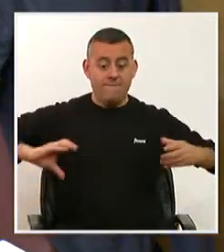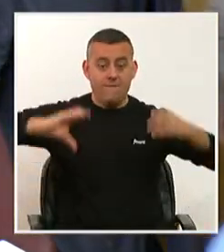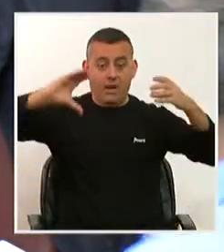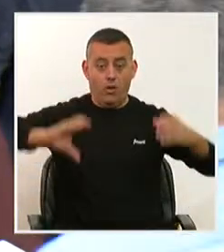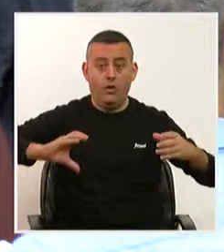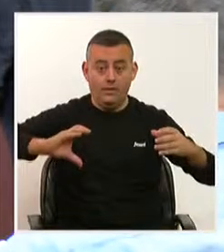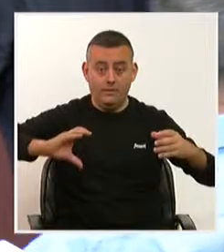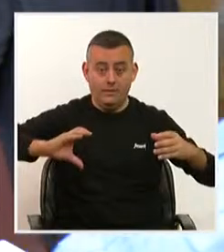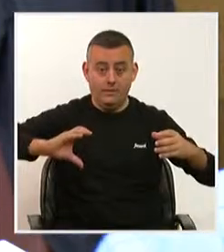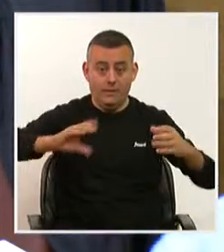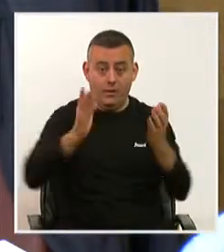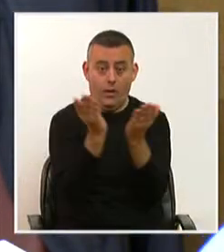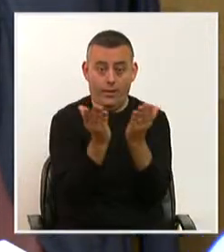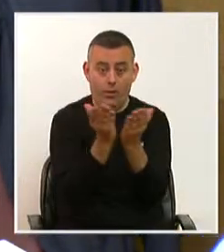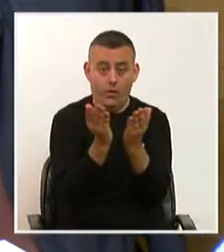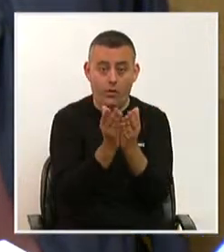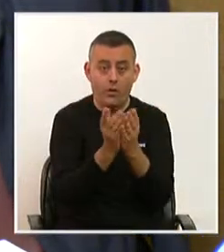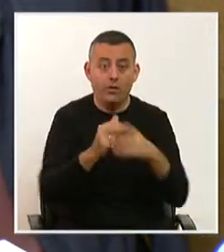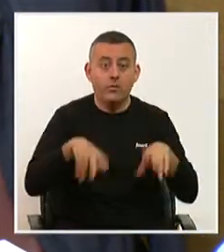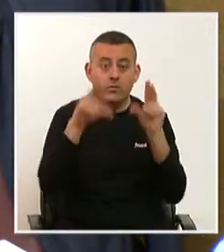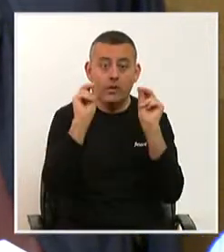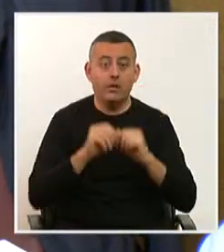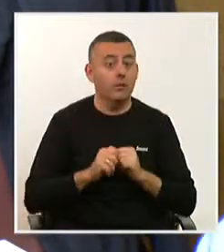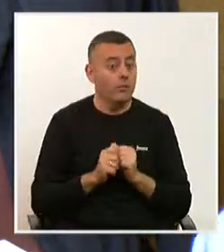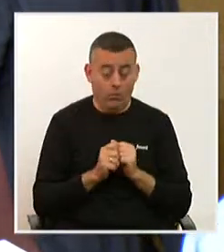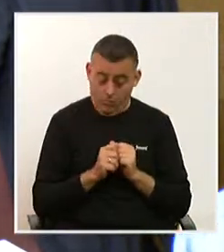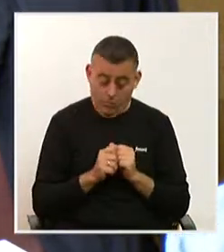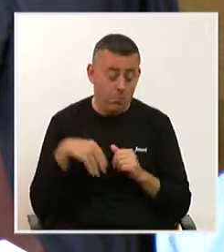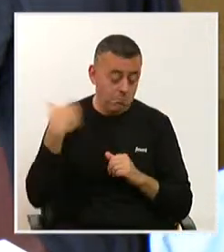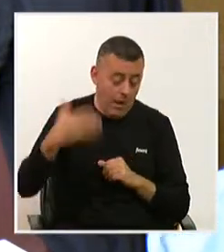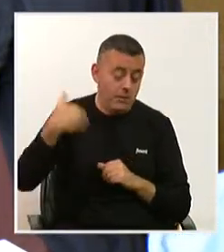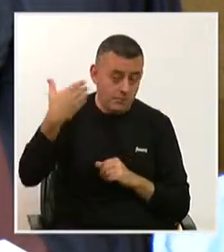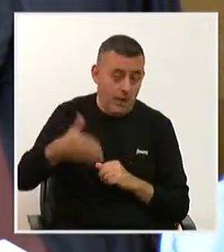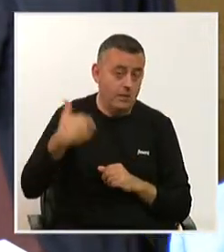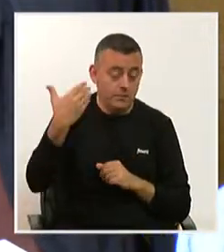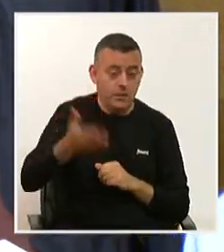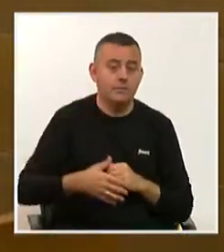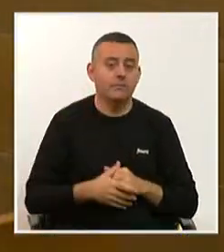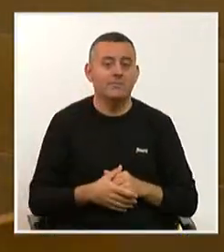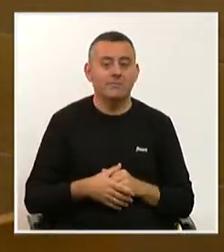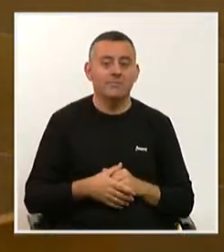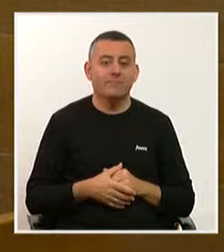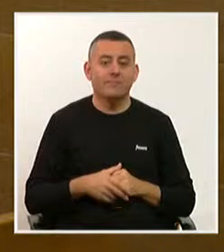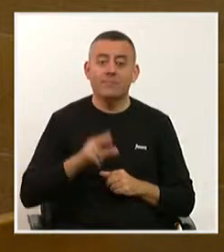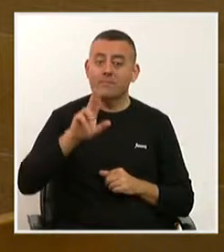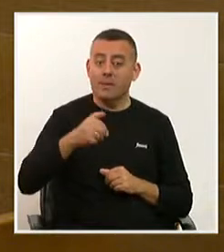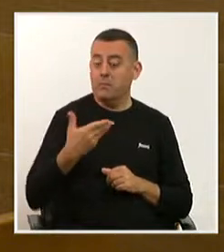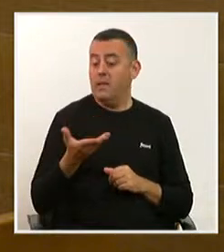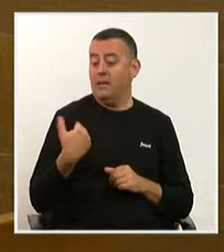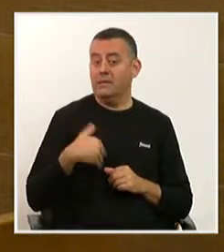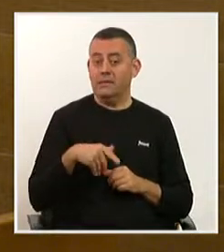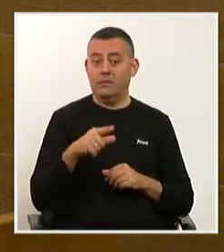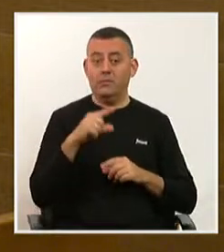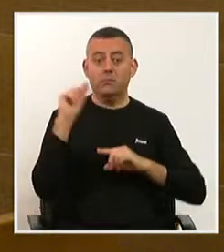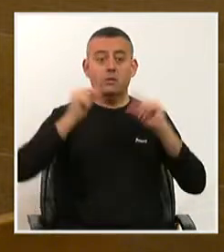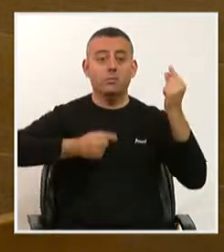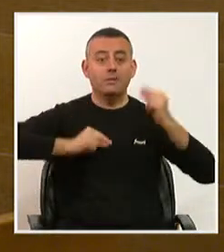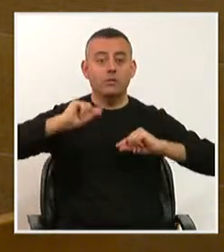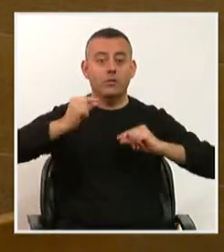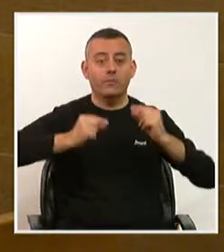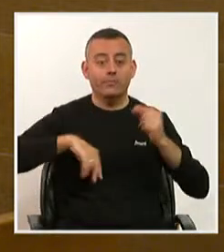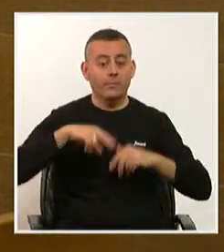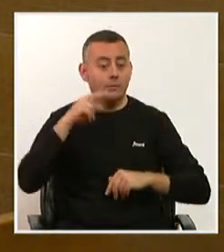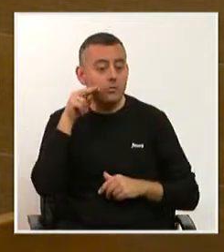antes en el pleno pudimos ver en los presupuestos creo que lo vieron todos y lo Pon ver perfectamente la cantidad de